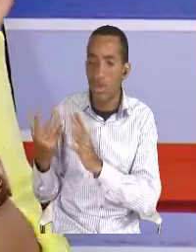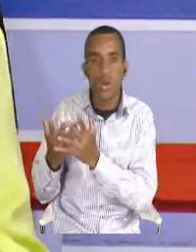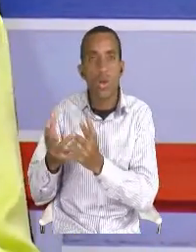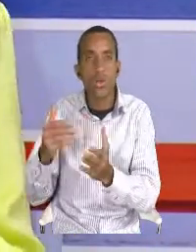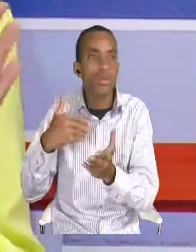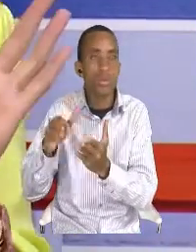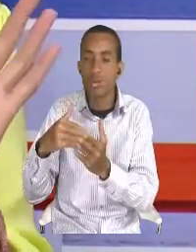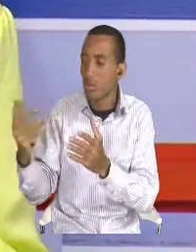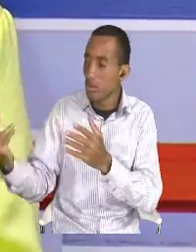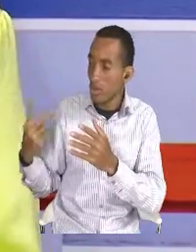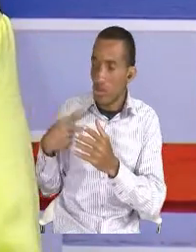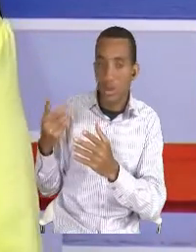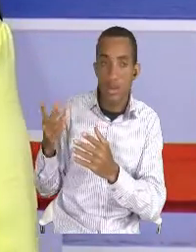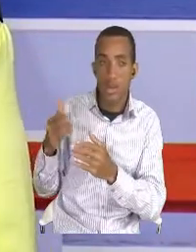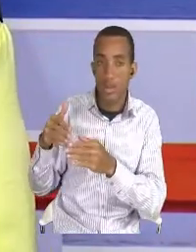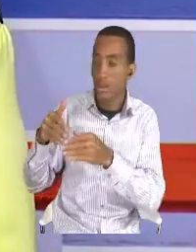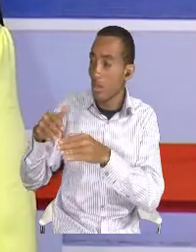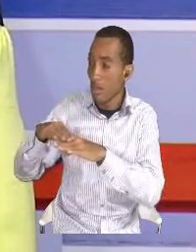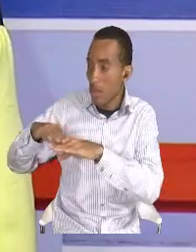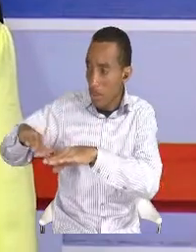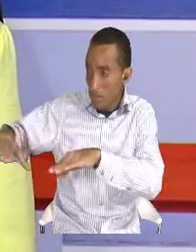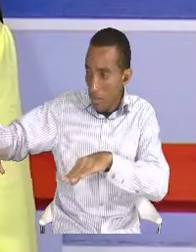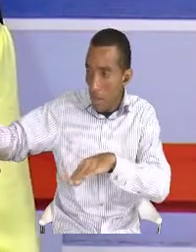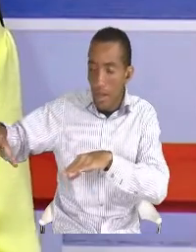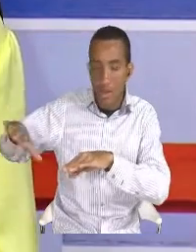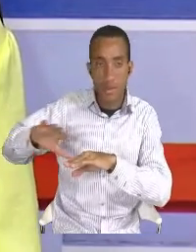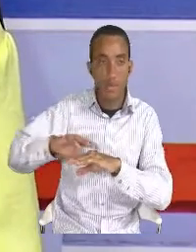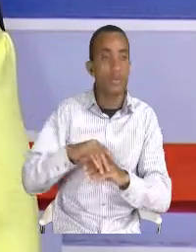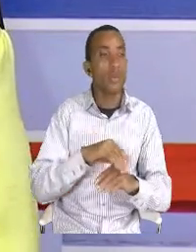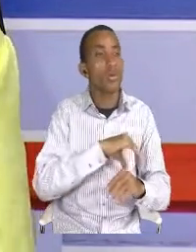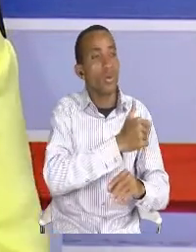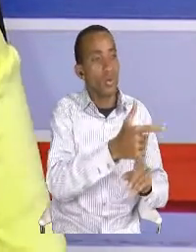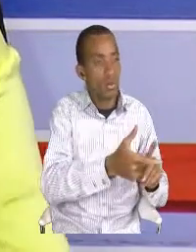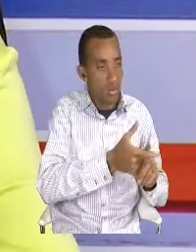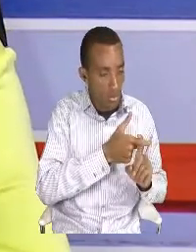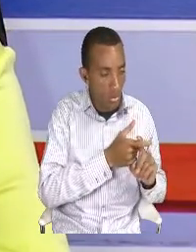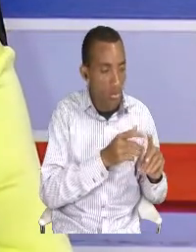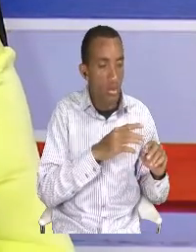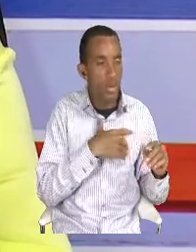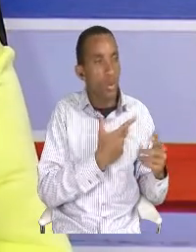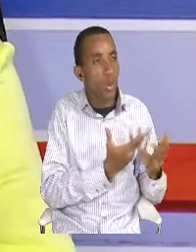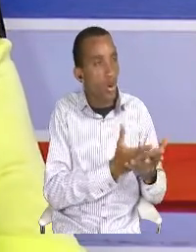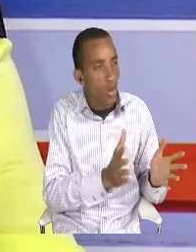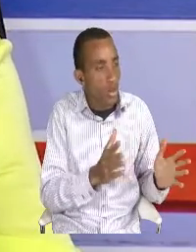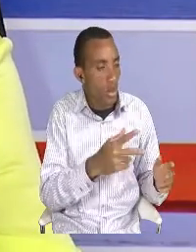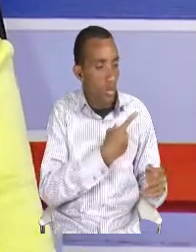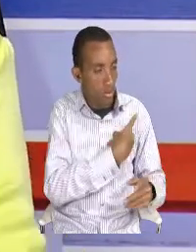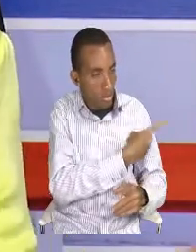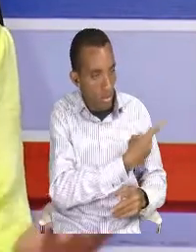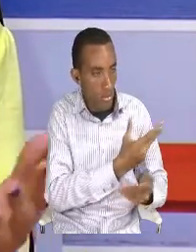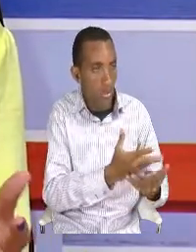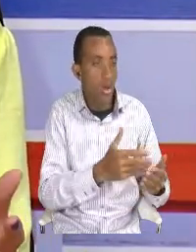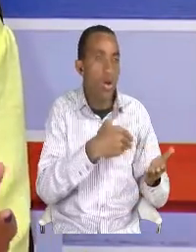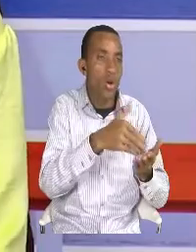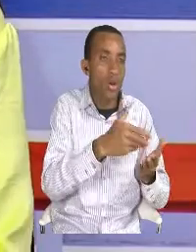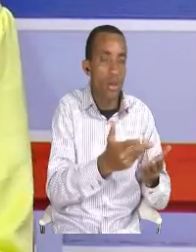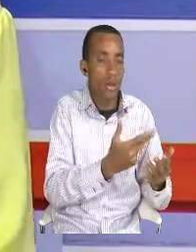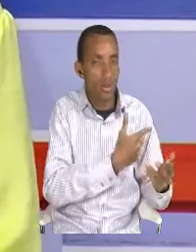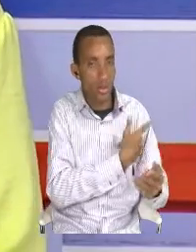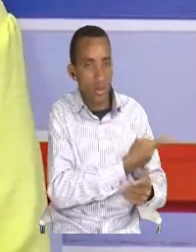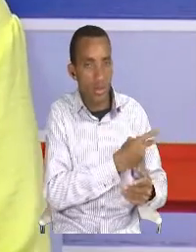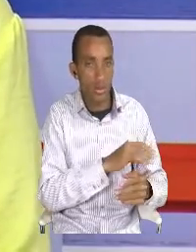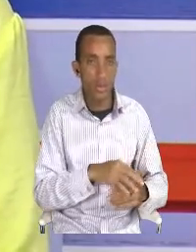partir de los 2 años, pues arrancó su sociedad patrimonial por la unión marital, de hecho, que en el momento tiene conformada. Entonces, pues, a